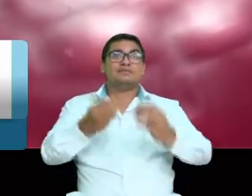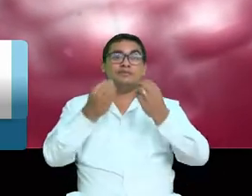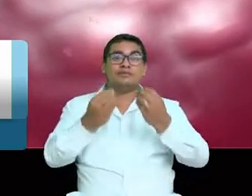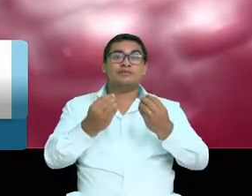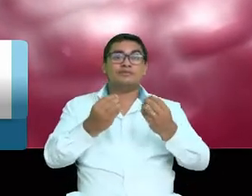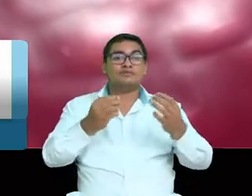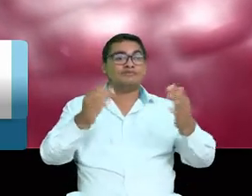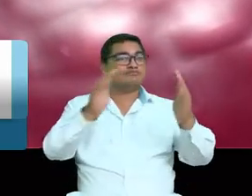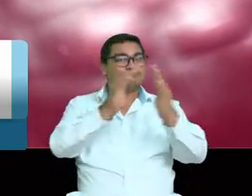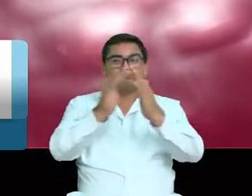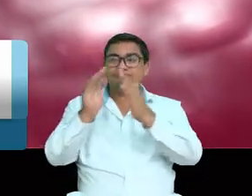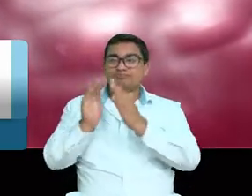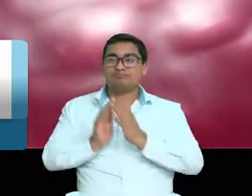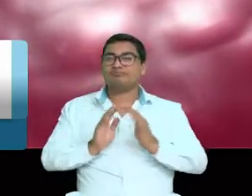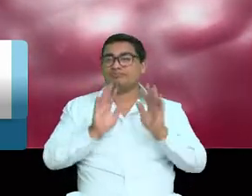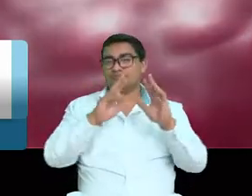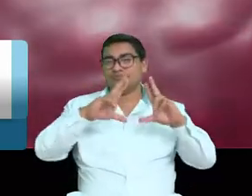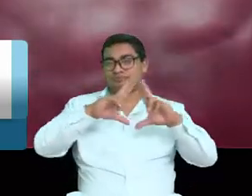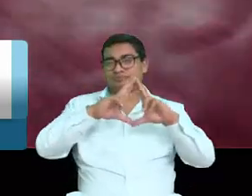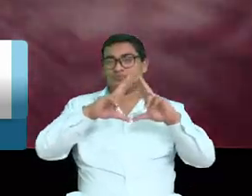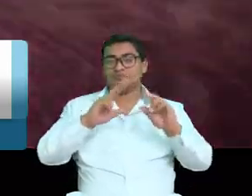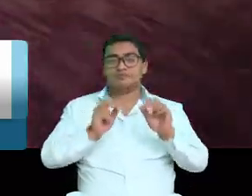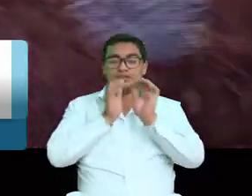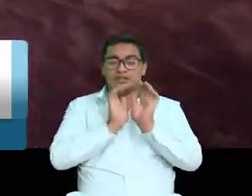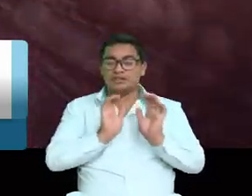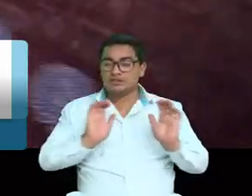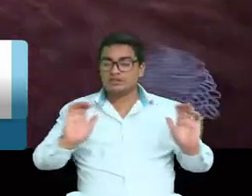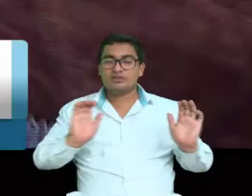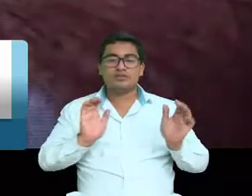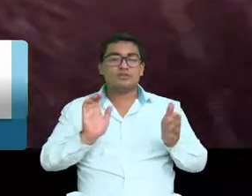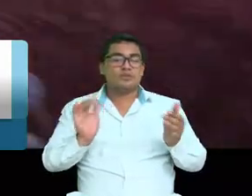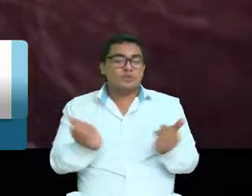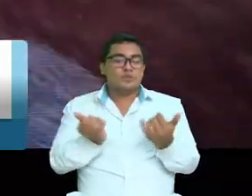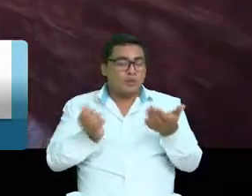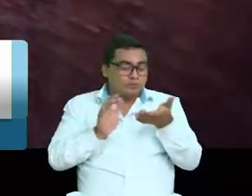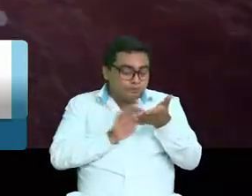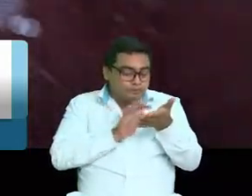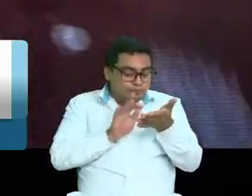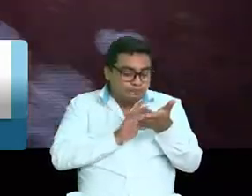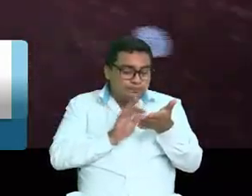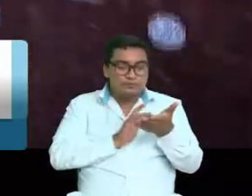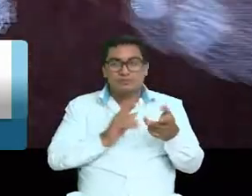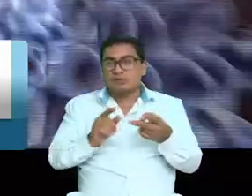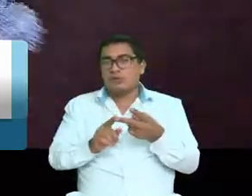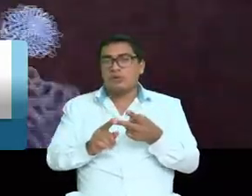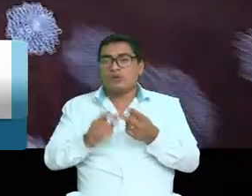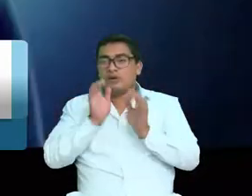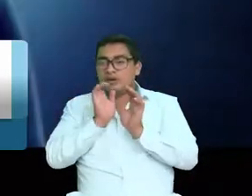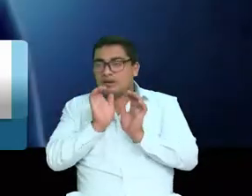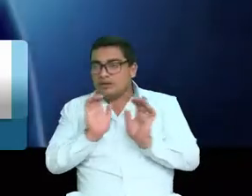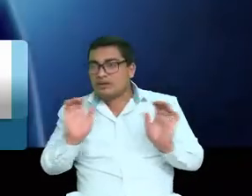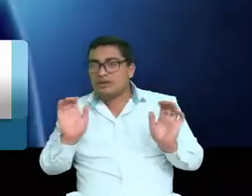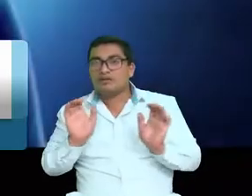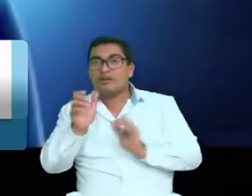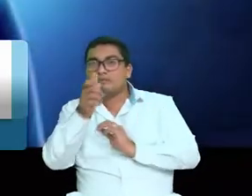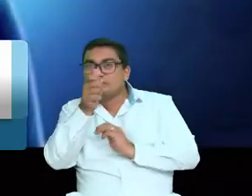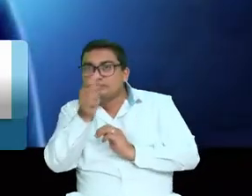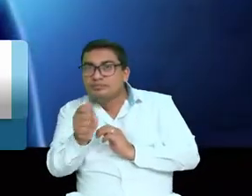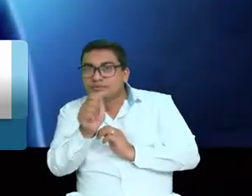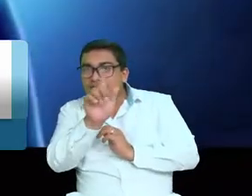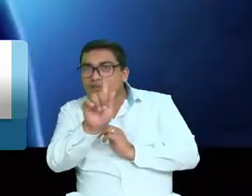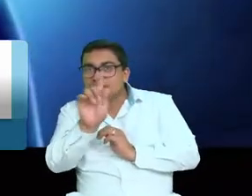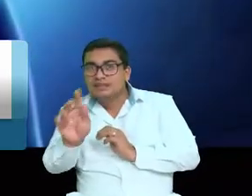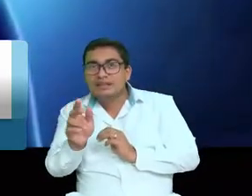nicaragüenses vemos eso, pues, los niños jugando con tablet, los niños viendo televisión. ¿Y qué recomendaciones podría